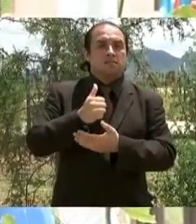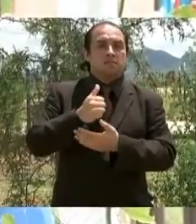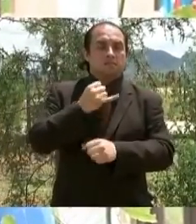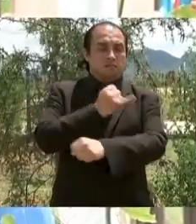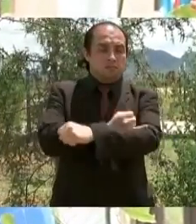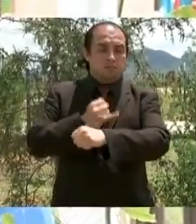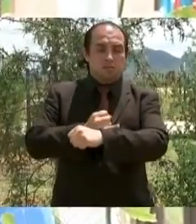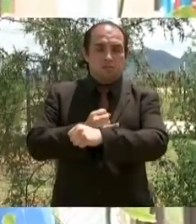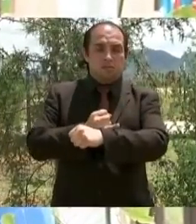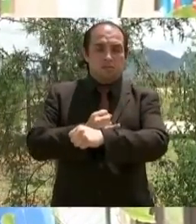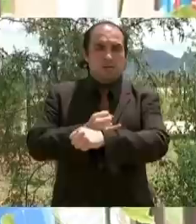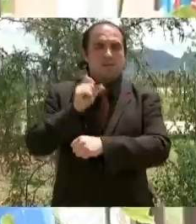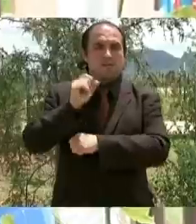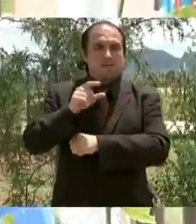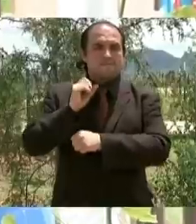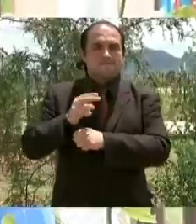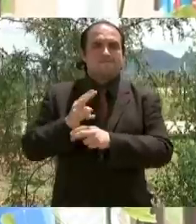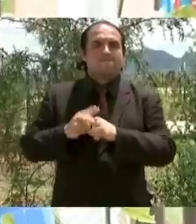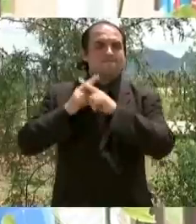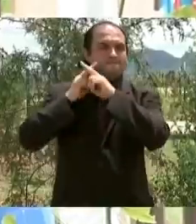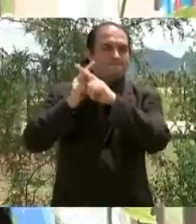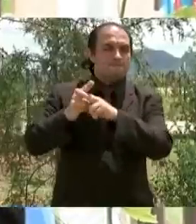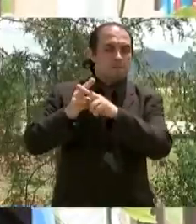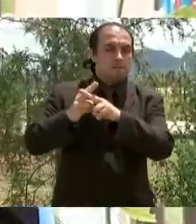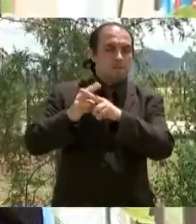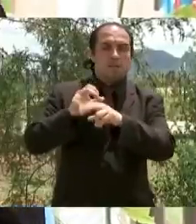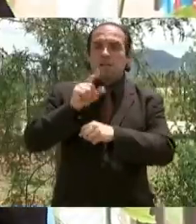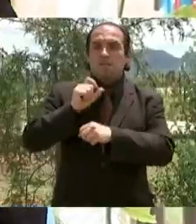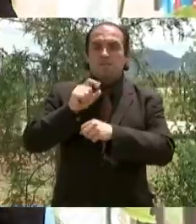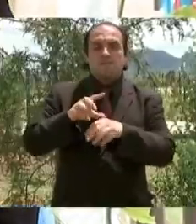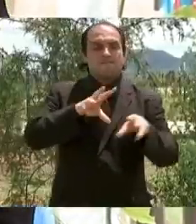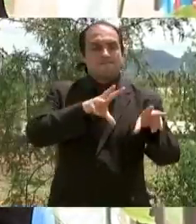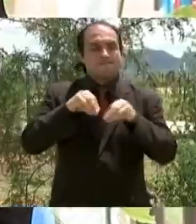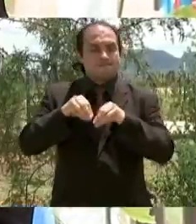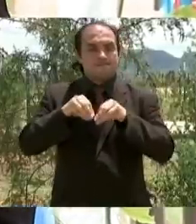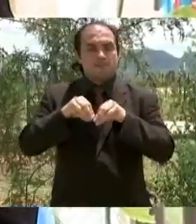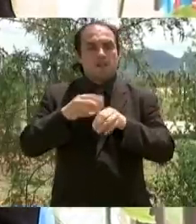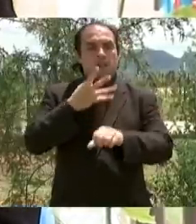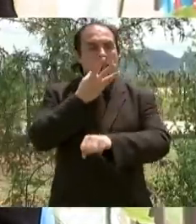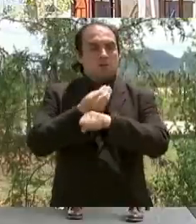Celebro también la recuperación de este espacio,